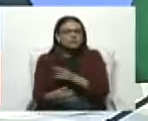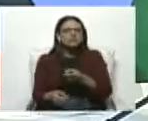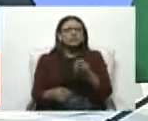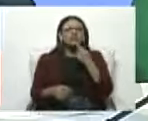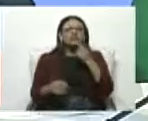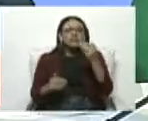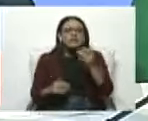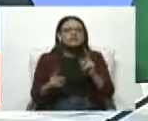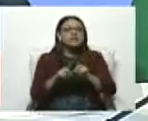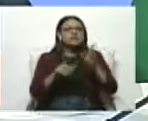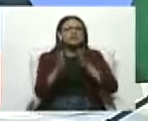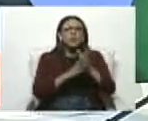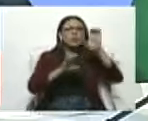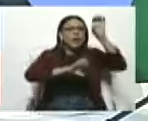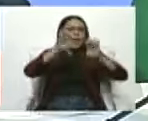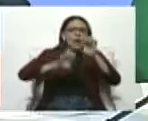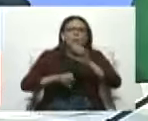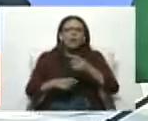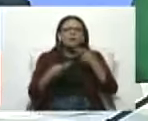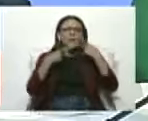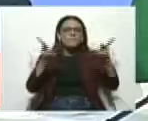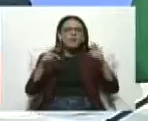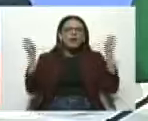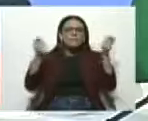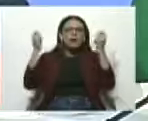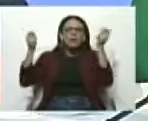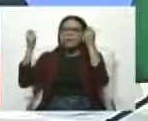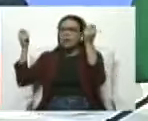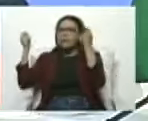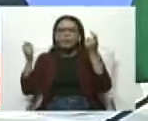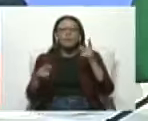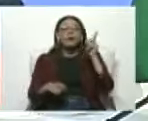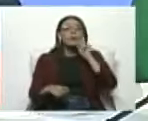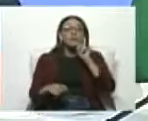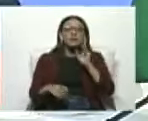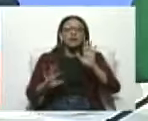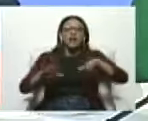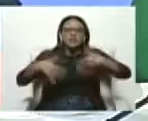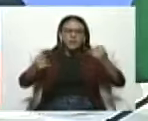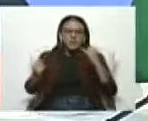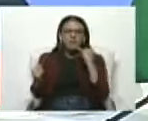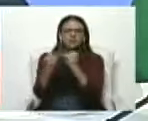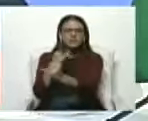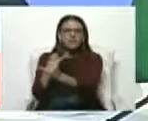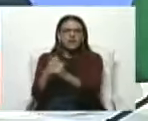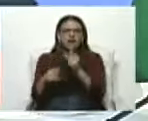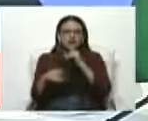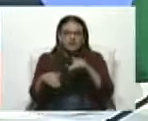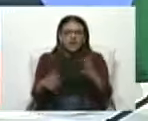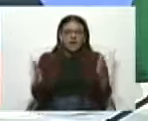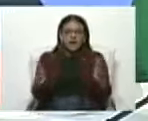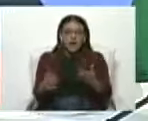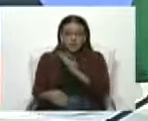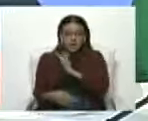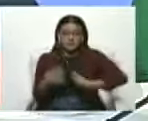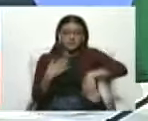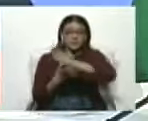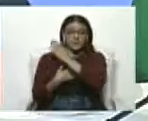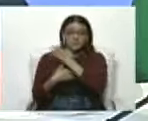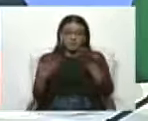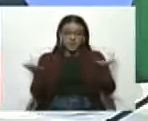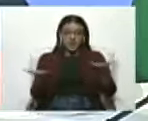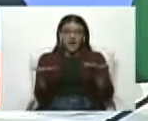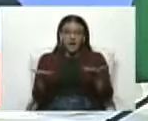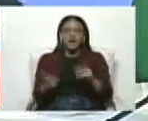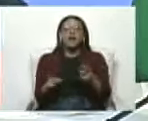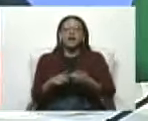y personajes nefastos como Vicente Fox y otros que dijeron fraude, y sale para el mundo y